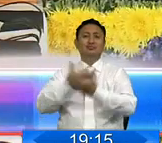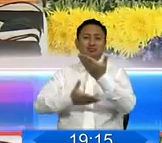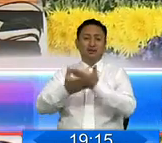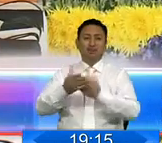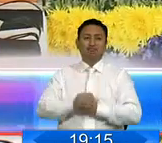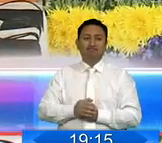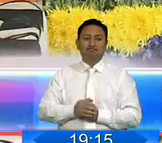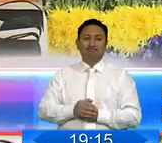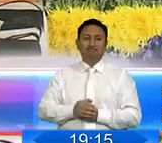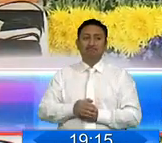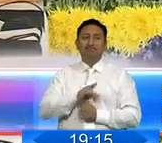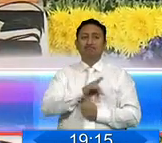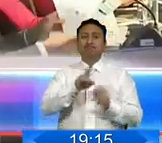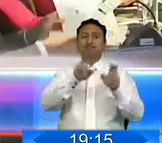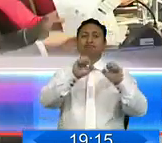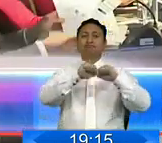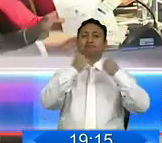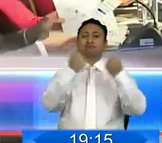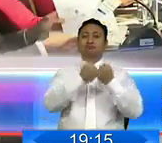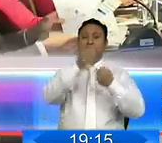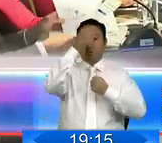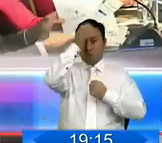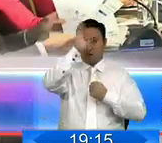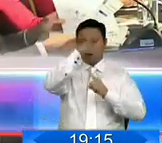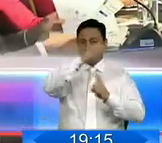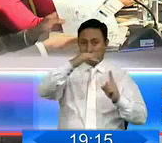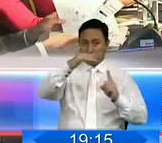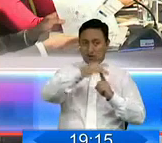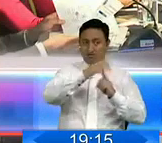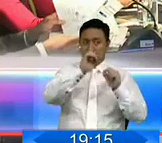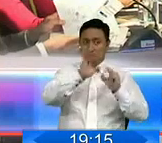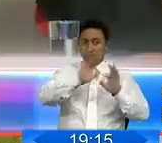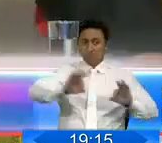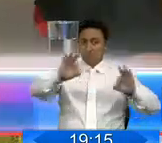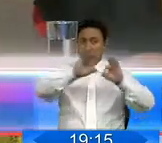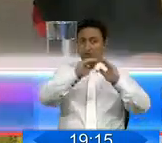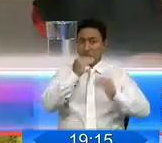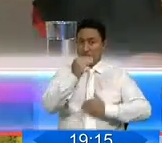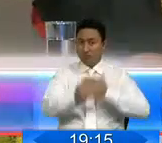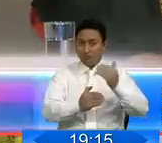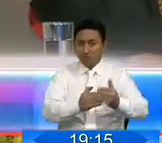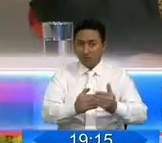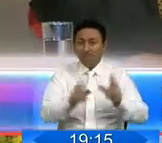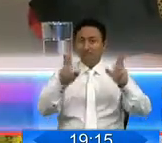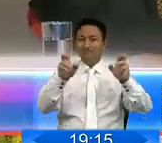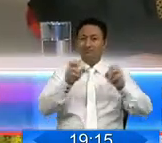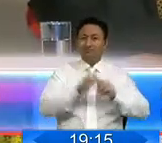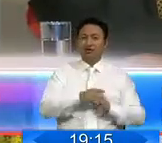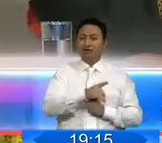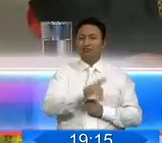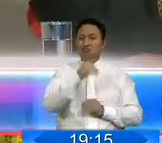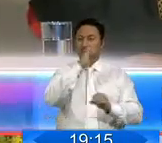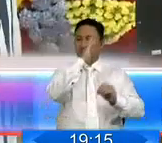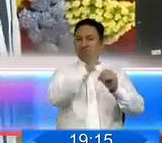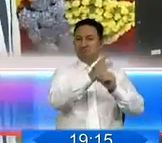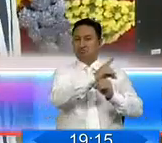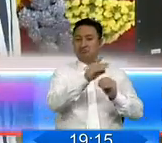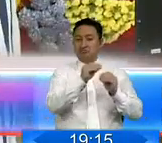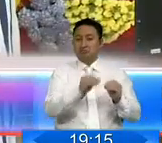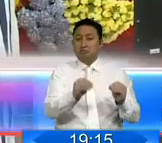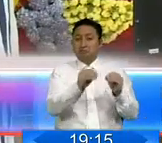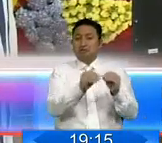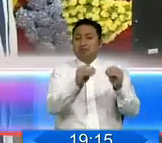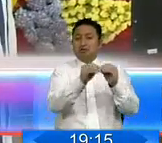tanto, en los temas sociales, culturales y ambientales también se produjeron importantes avances sobre los cuales se pretende seguir aumentando